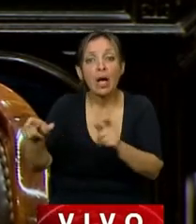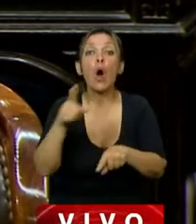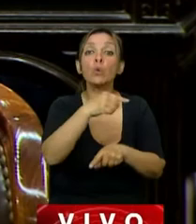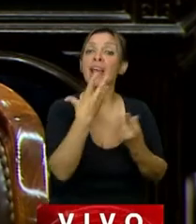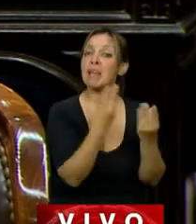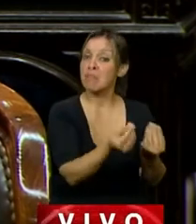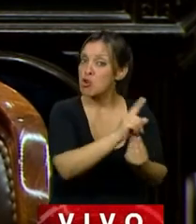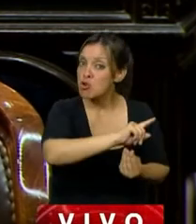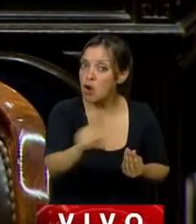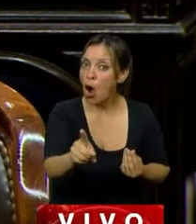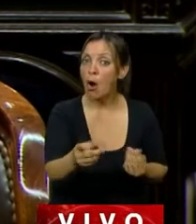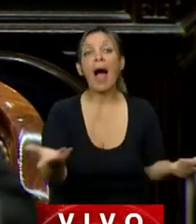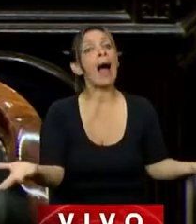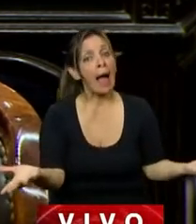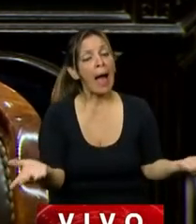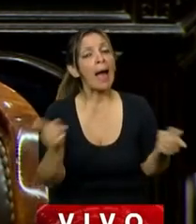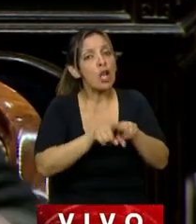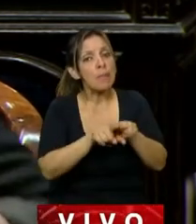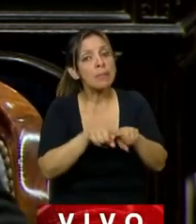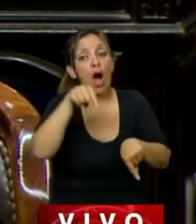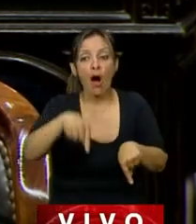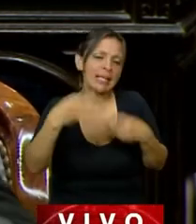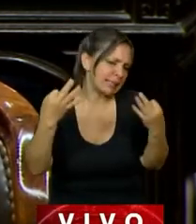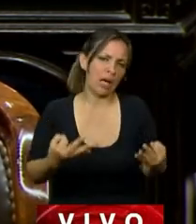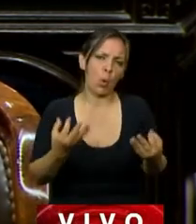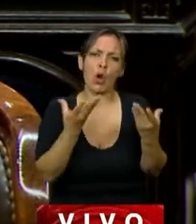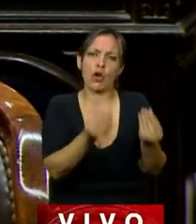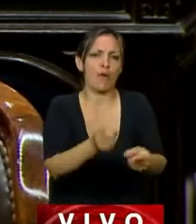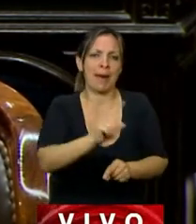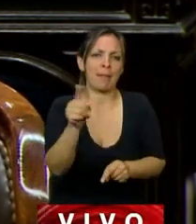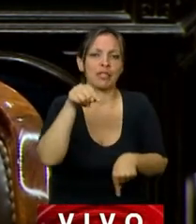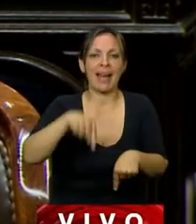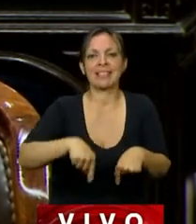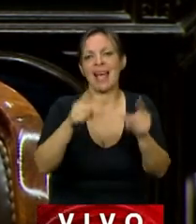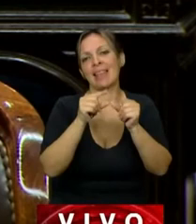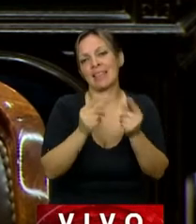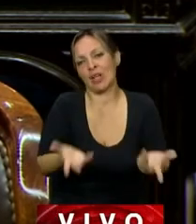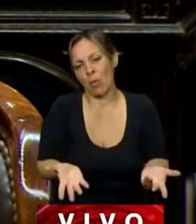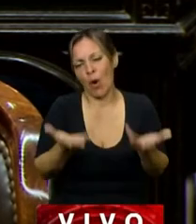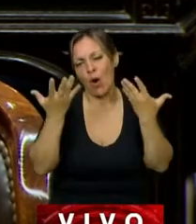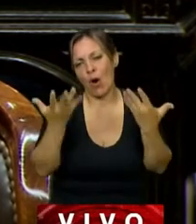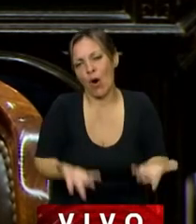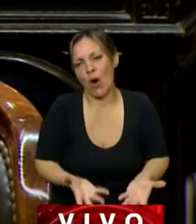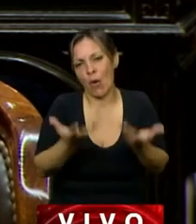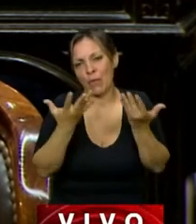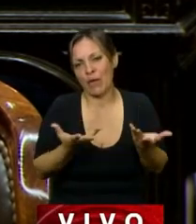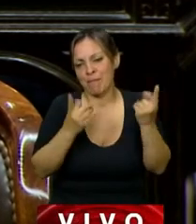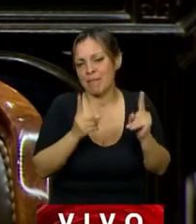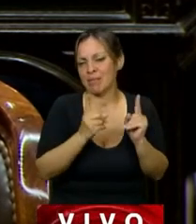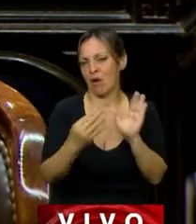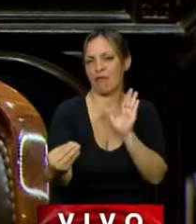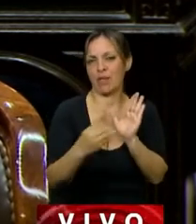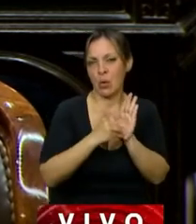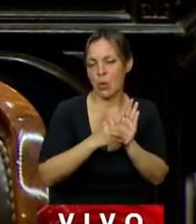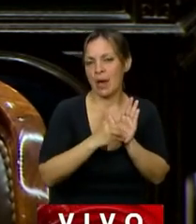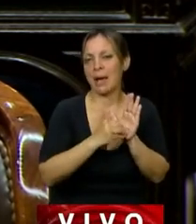lo votaron, del mismo modo que no van a votar este artículo que está en la propuesta,